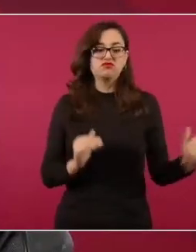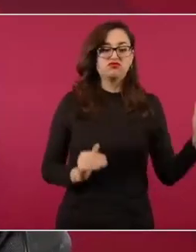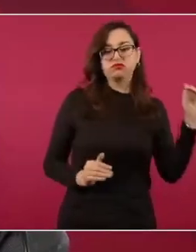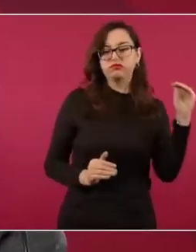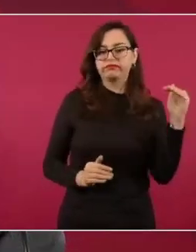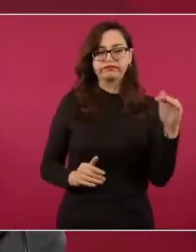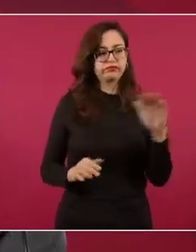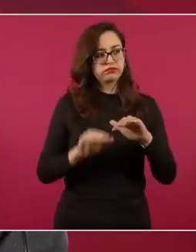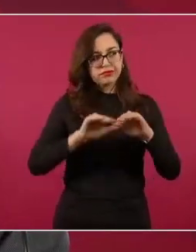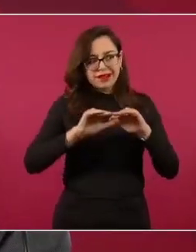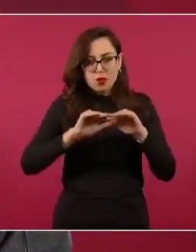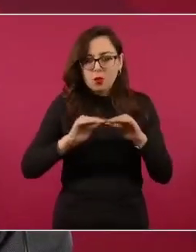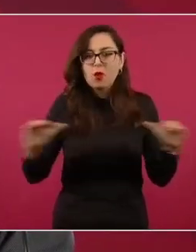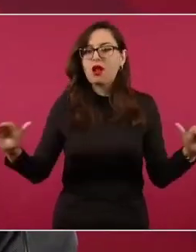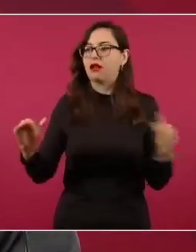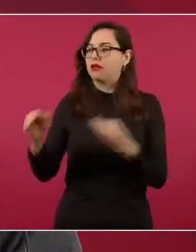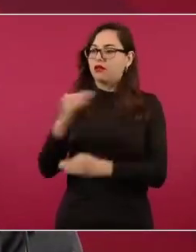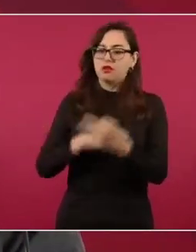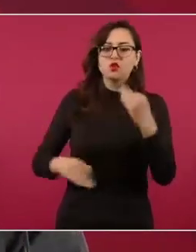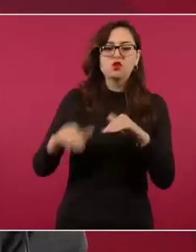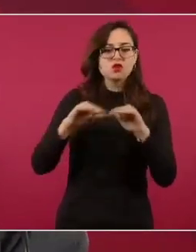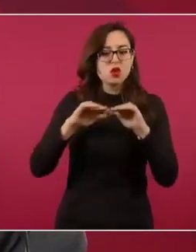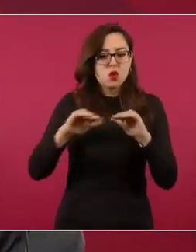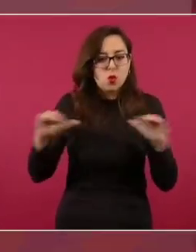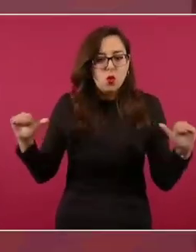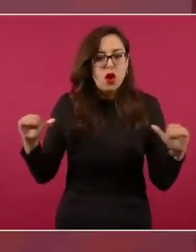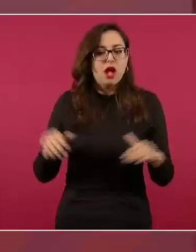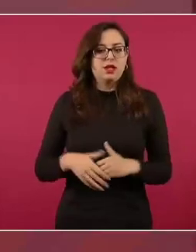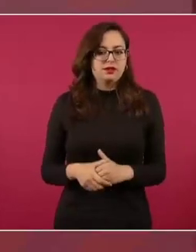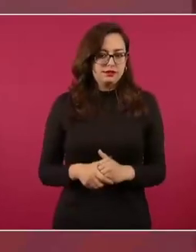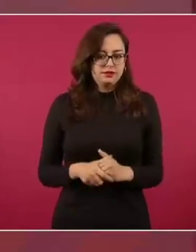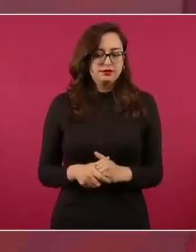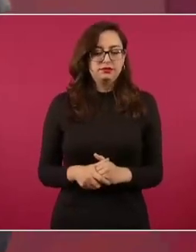superior, que no haya grandes